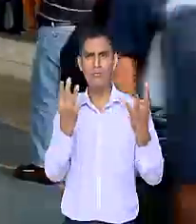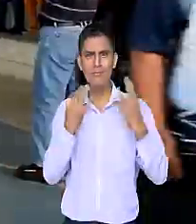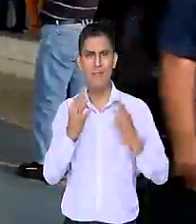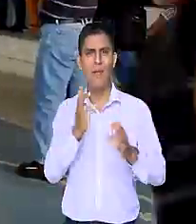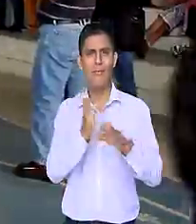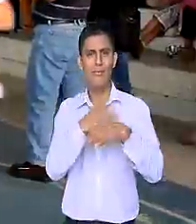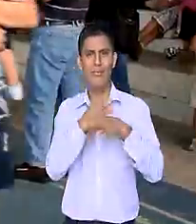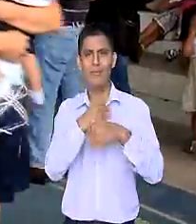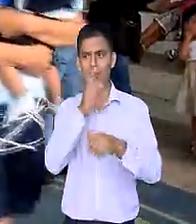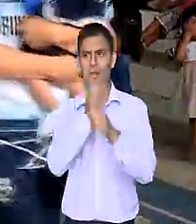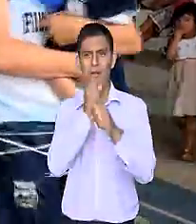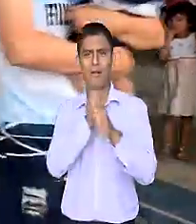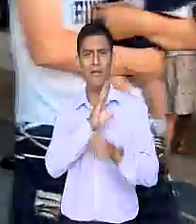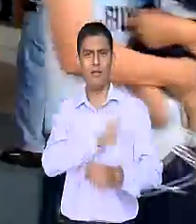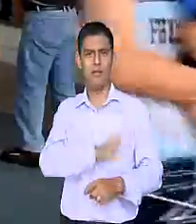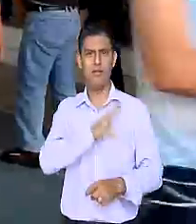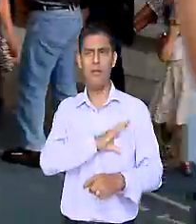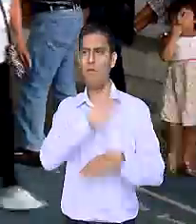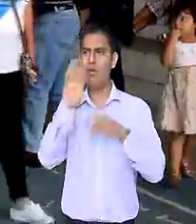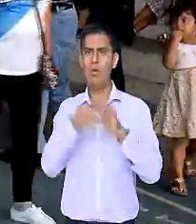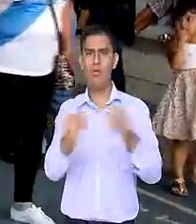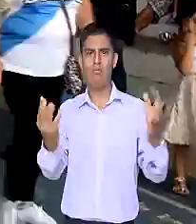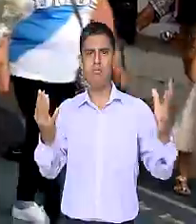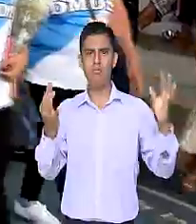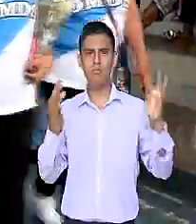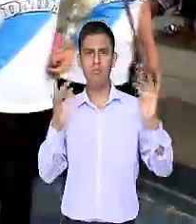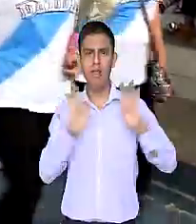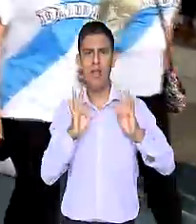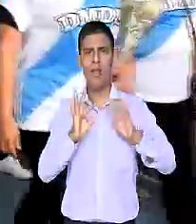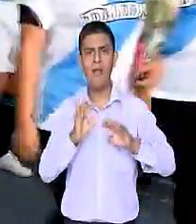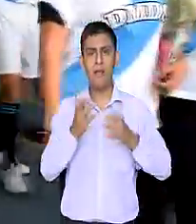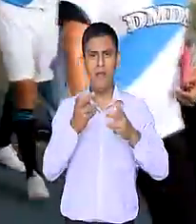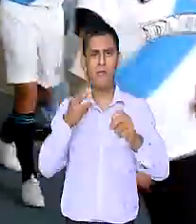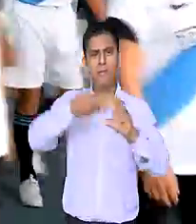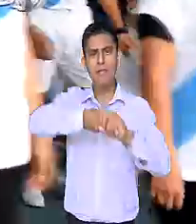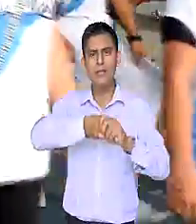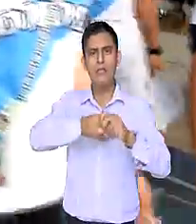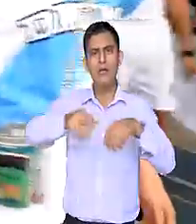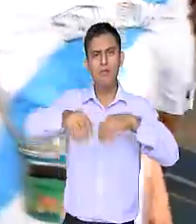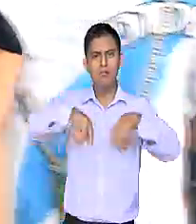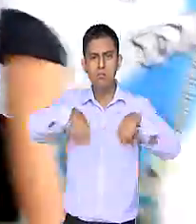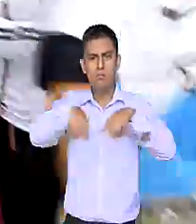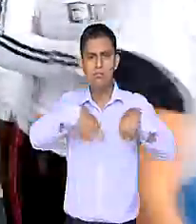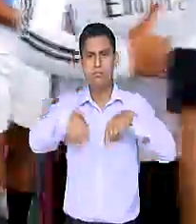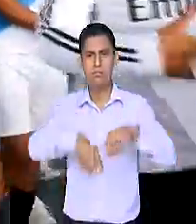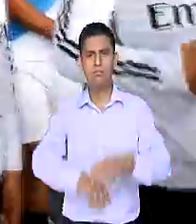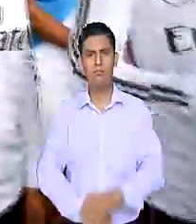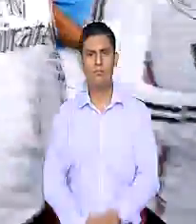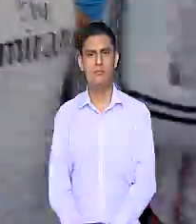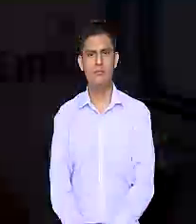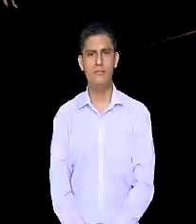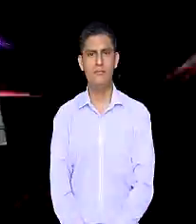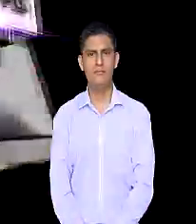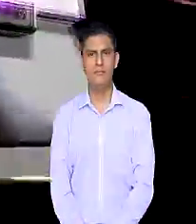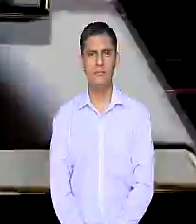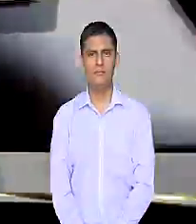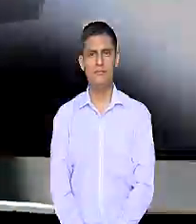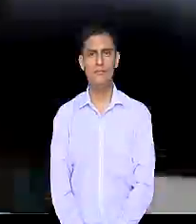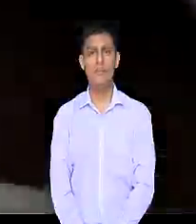presencia mayoritaria de funcionarios y trabajadores municipales que se presentaron para participar activamente en los eventos deportivos internos.